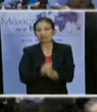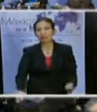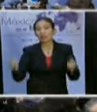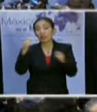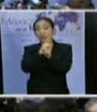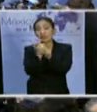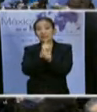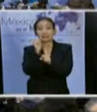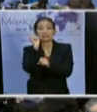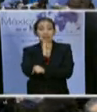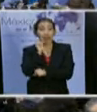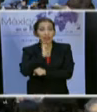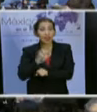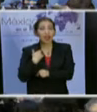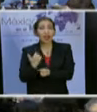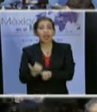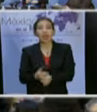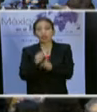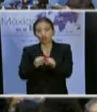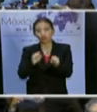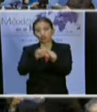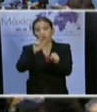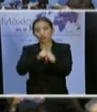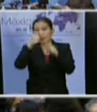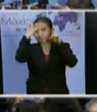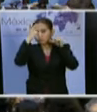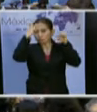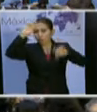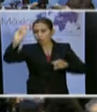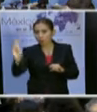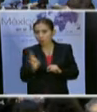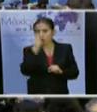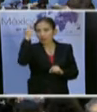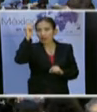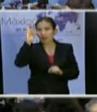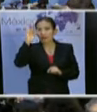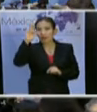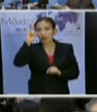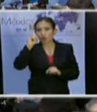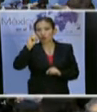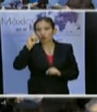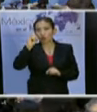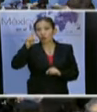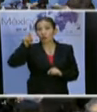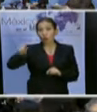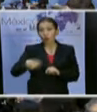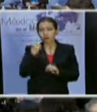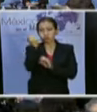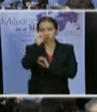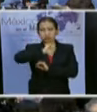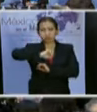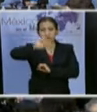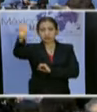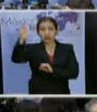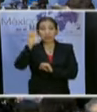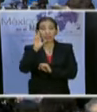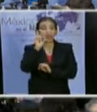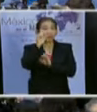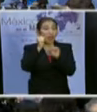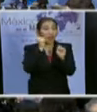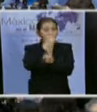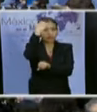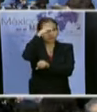licenciada en Sociología, egresada de la Universidad Iberoamericana, con una experiencia de más de 30 años